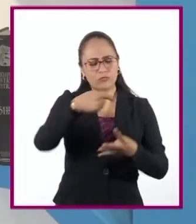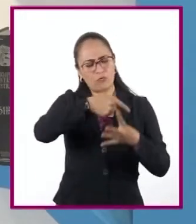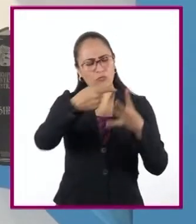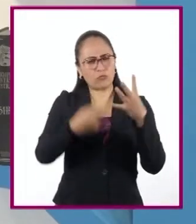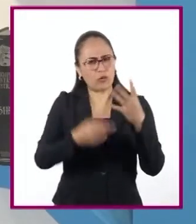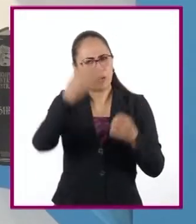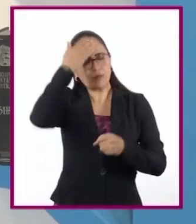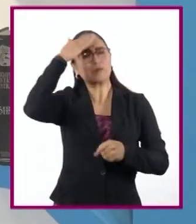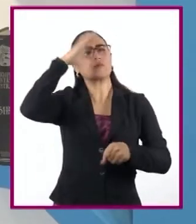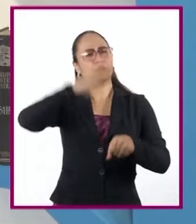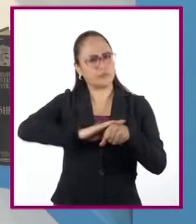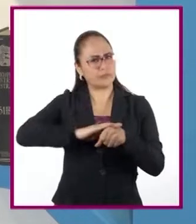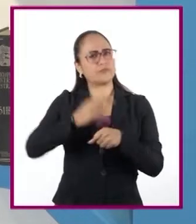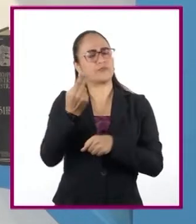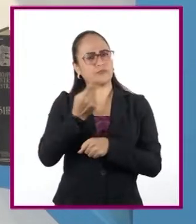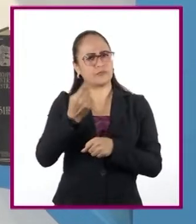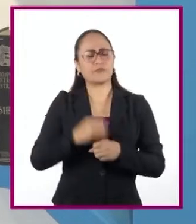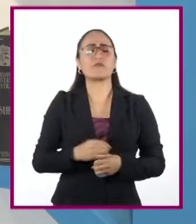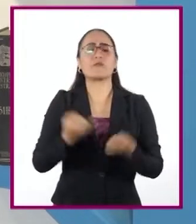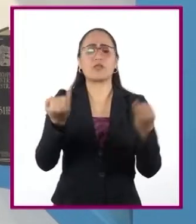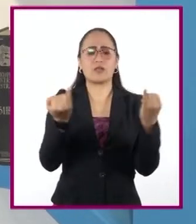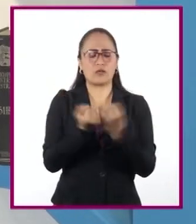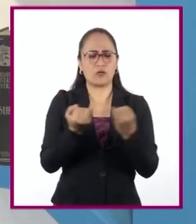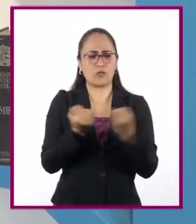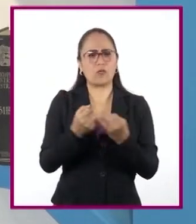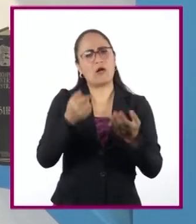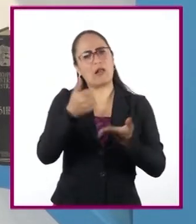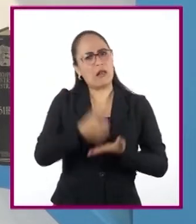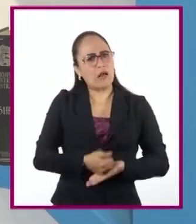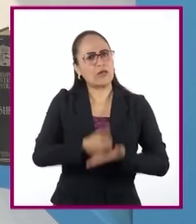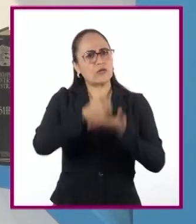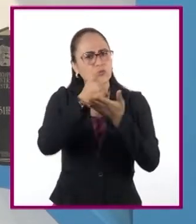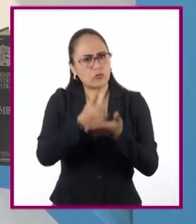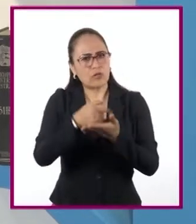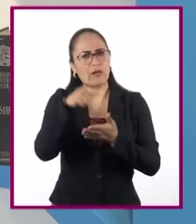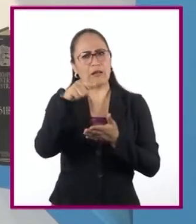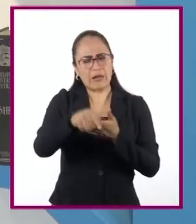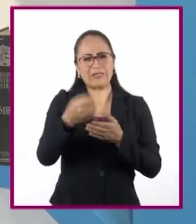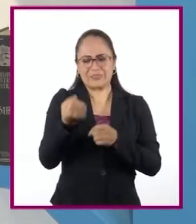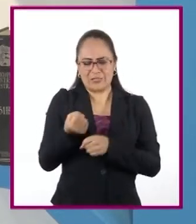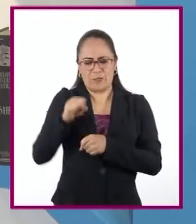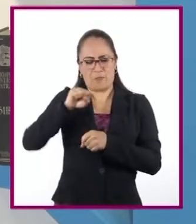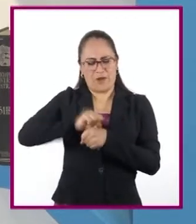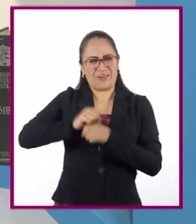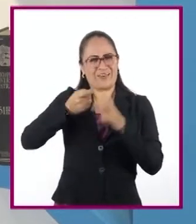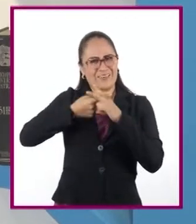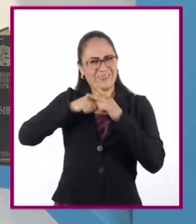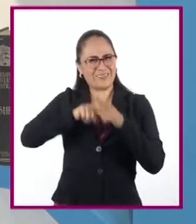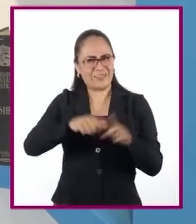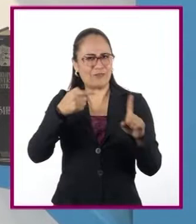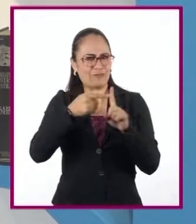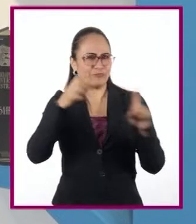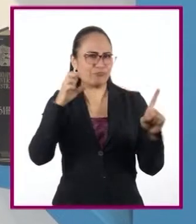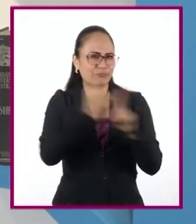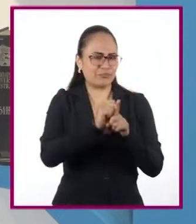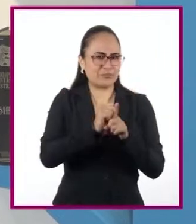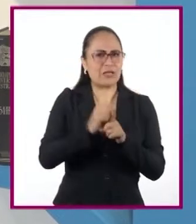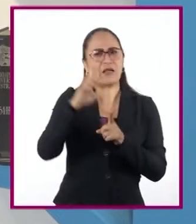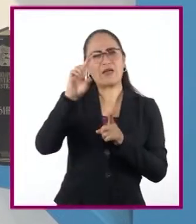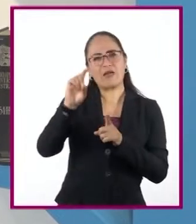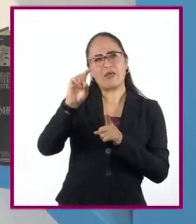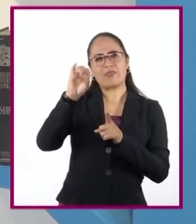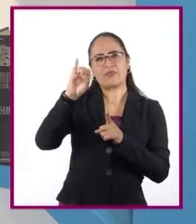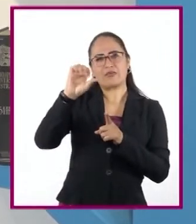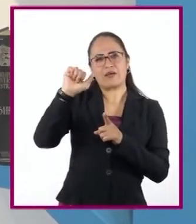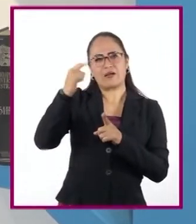sesión, como también nos servirán para iniciar con el reto de la semana, que consta de un diagrama episodio, que